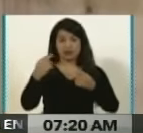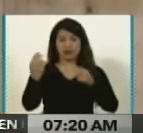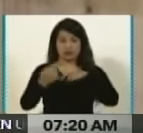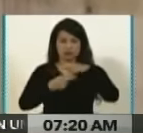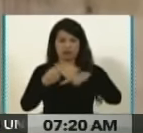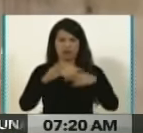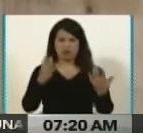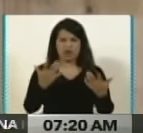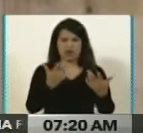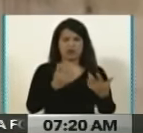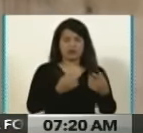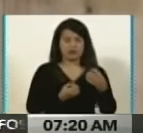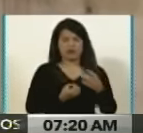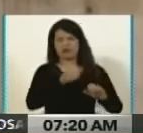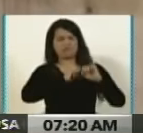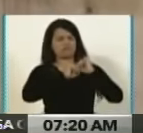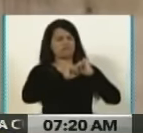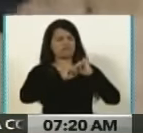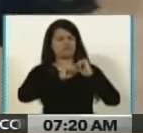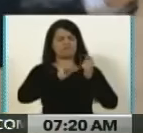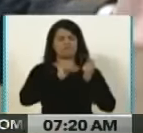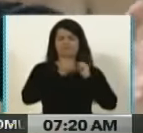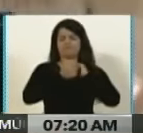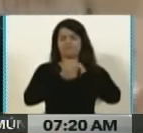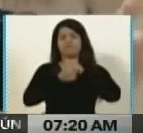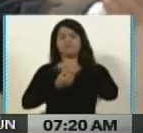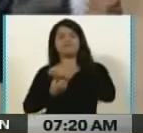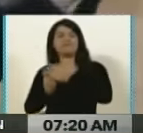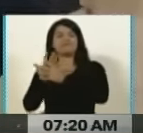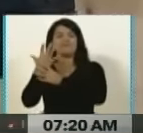es que siempre tú, todos los